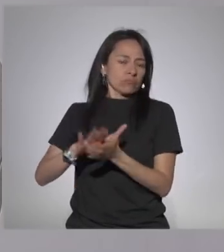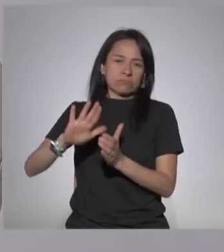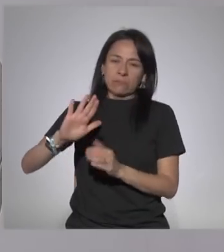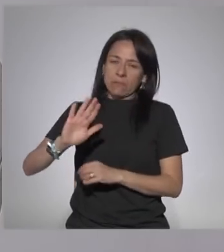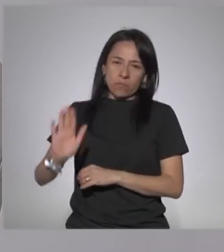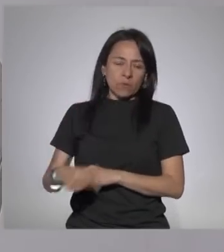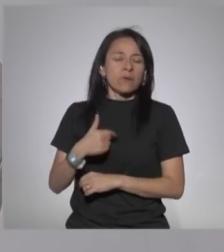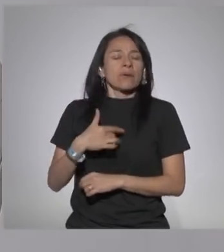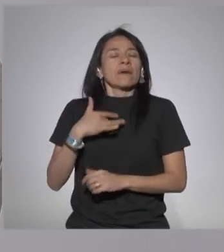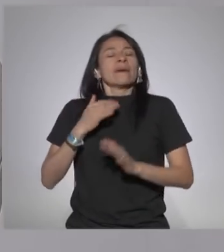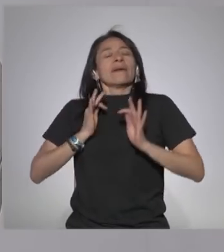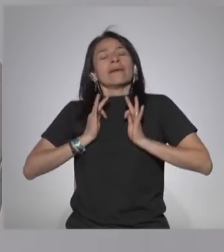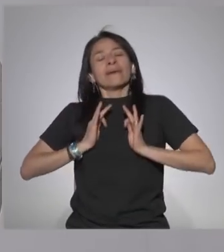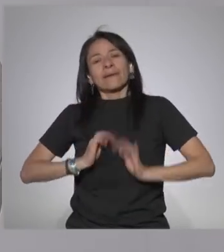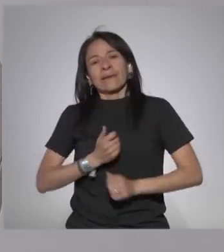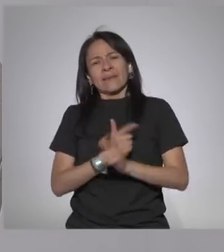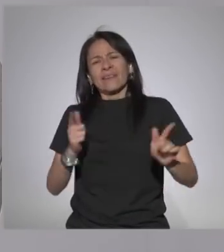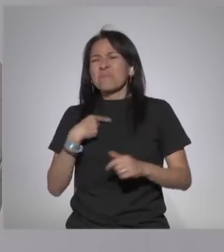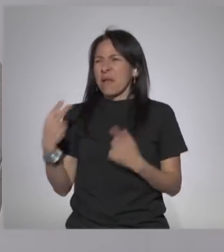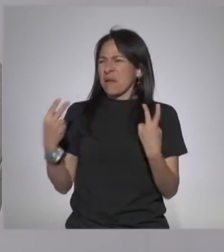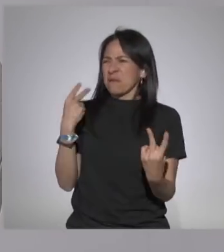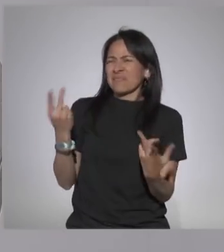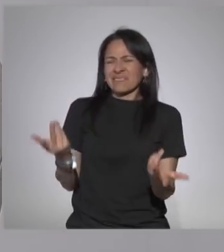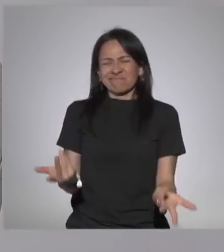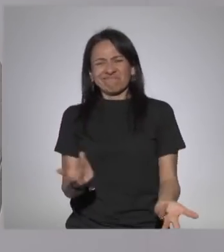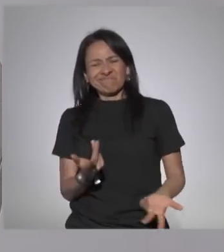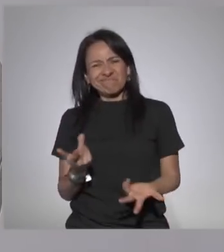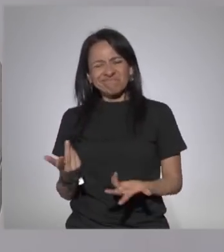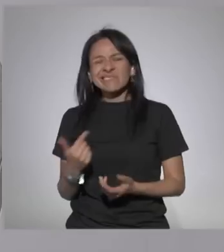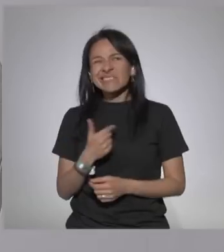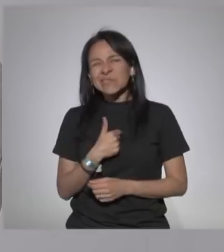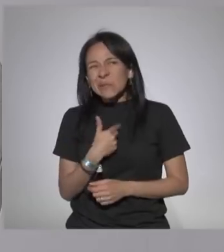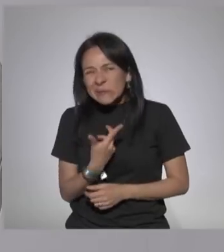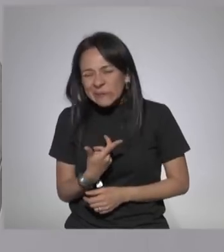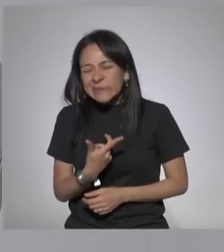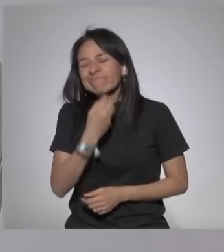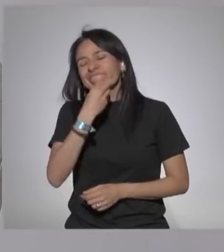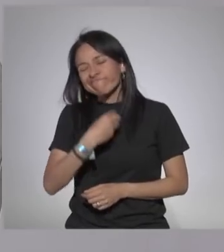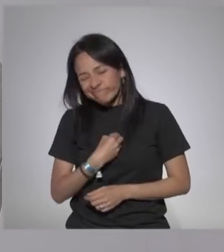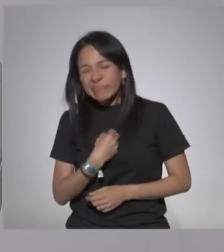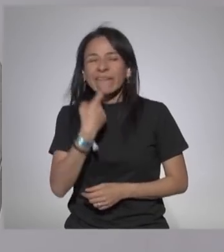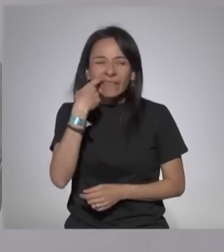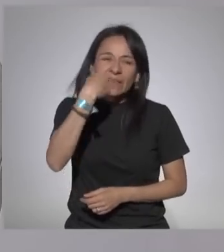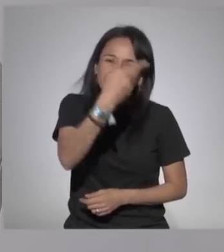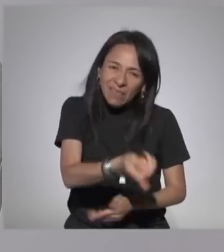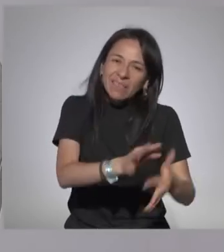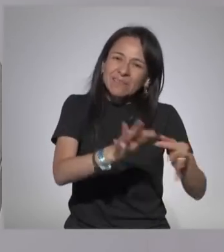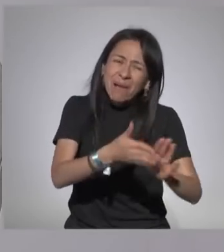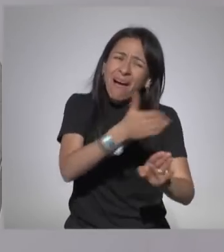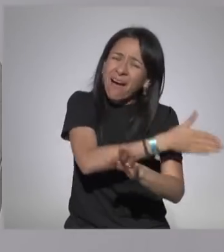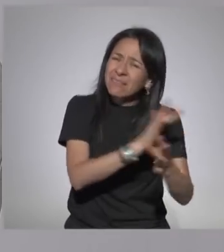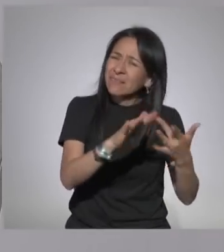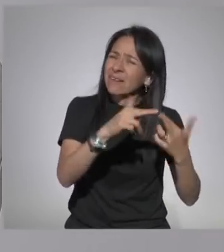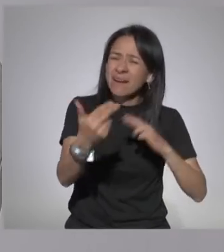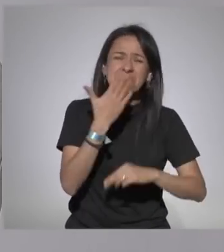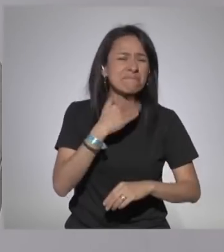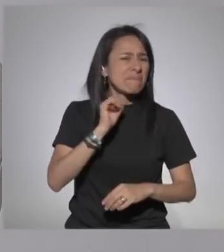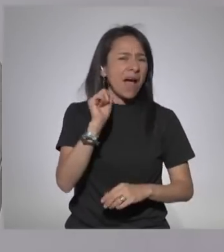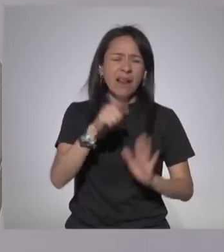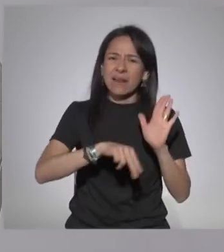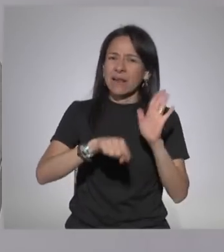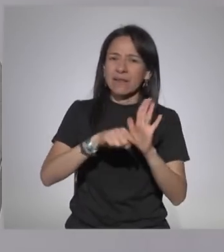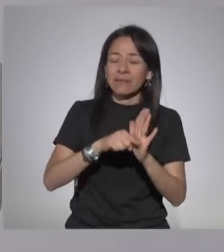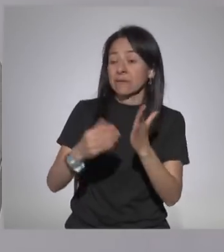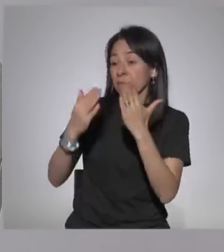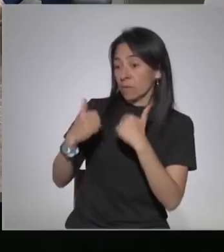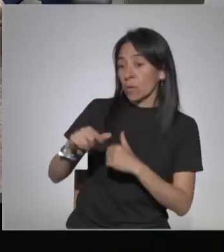mal y me siento obligada a explicar lo malo que fue mi relación. Luis nos comenta, mi mamá enviudó hace varios